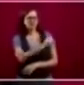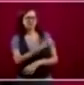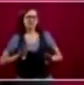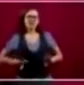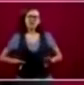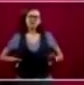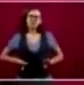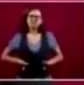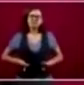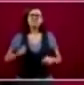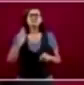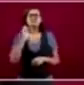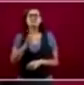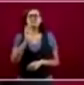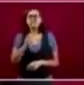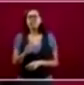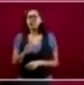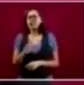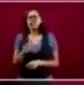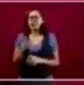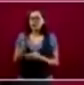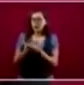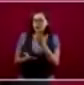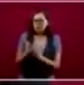nada de gravedad